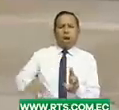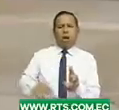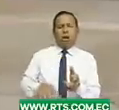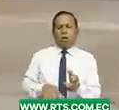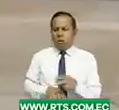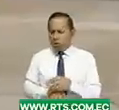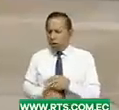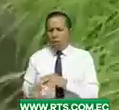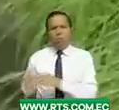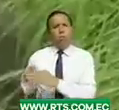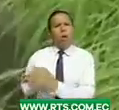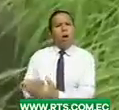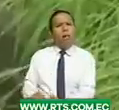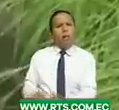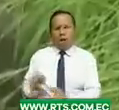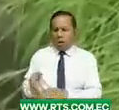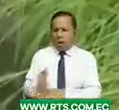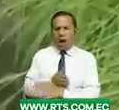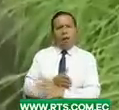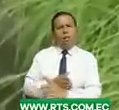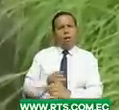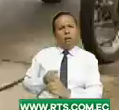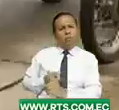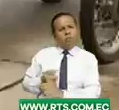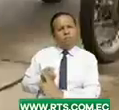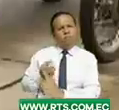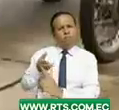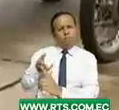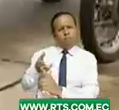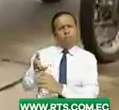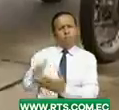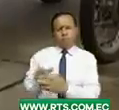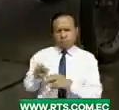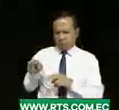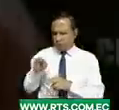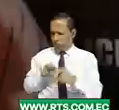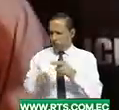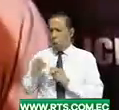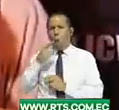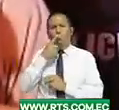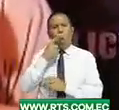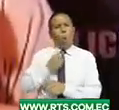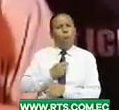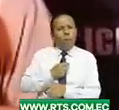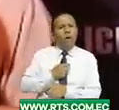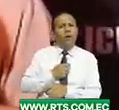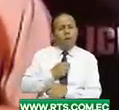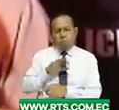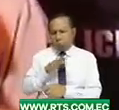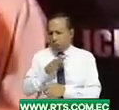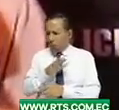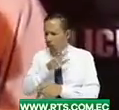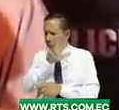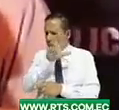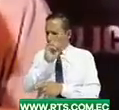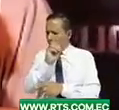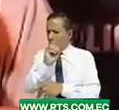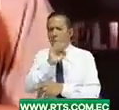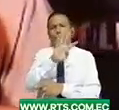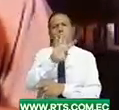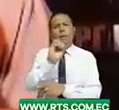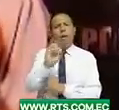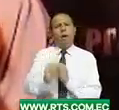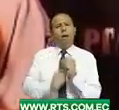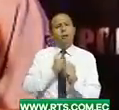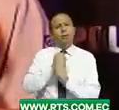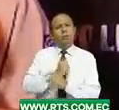pudo identificar que es una persona de sexo masculino, aproximadamente entre 30 y 40 años. Se encontraba